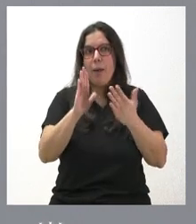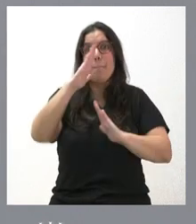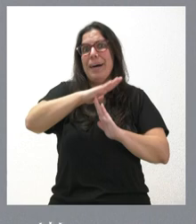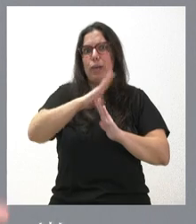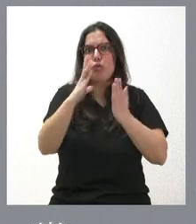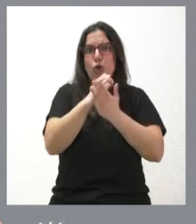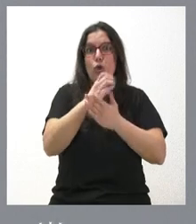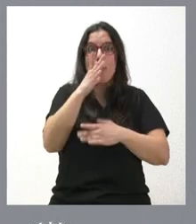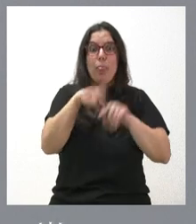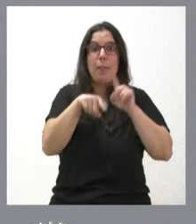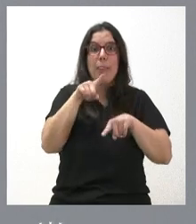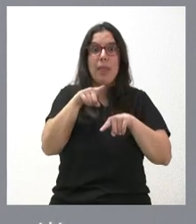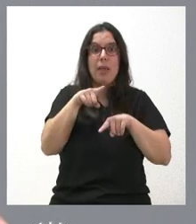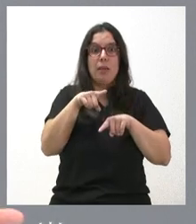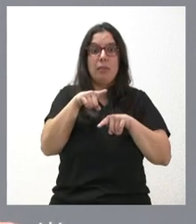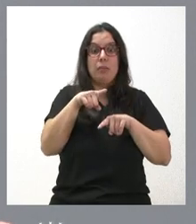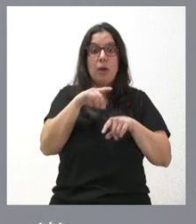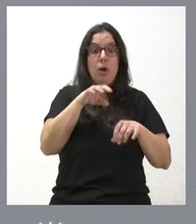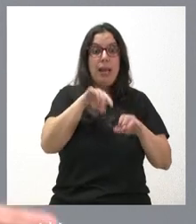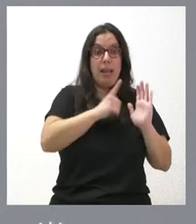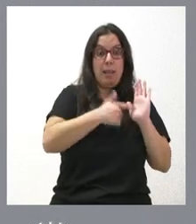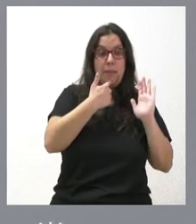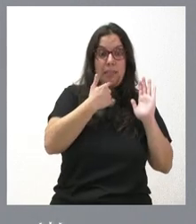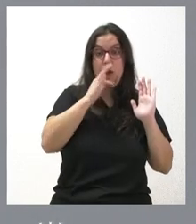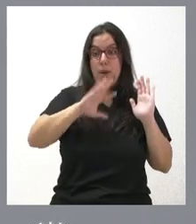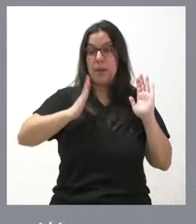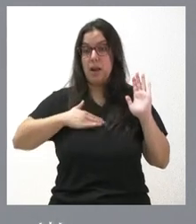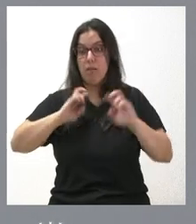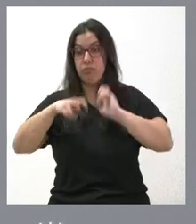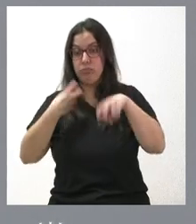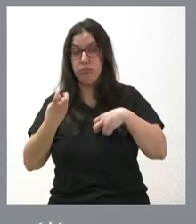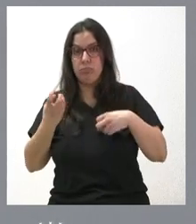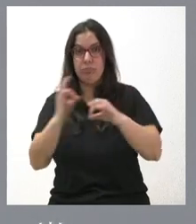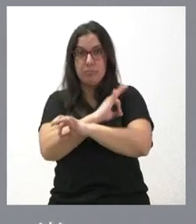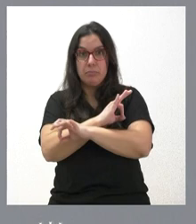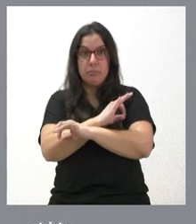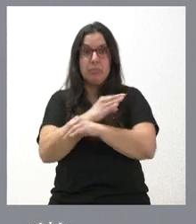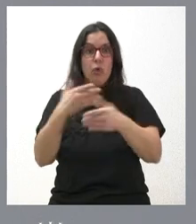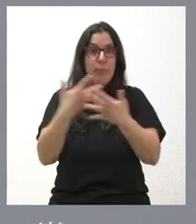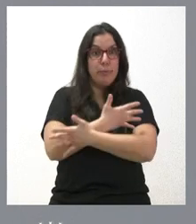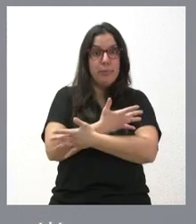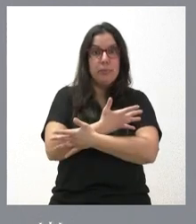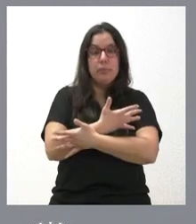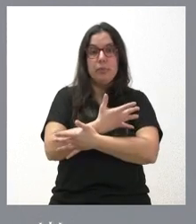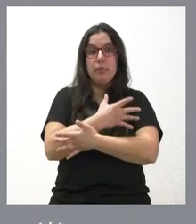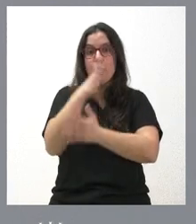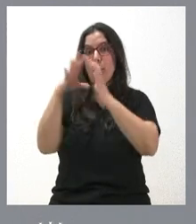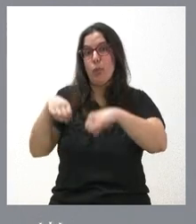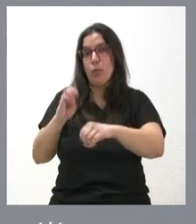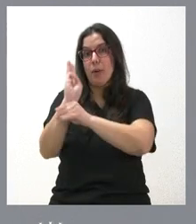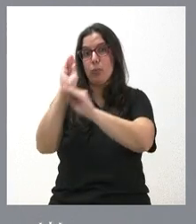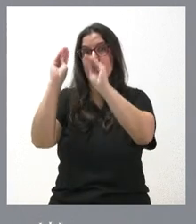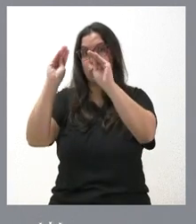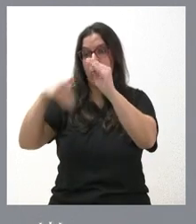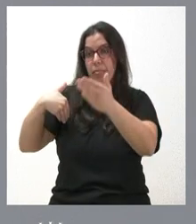en la base de una normativa jurídica que igual se cambia de un día para otro a través de una enmienda en un trámite o de un acuerdo parlamentario de